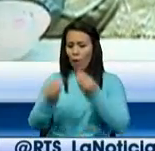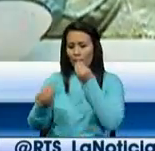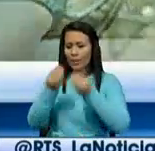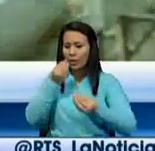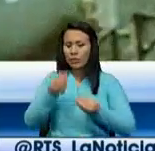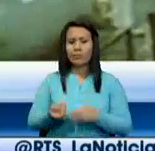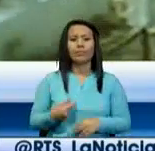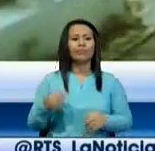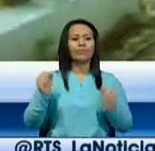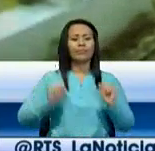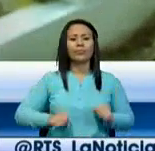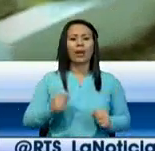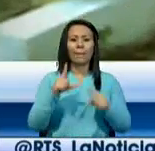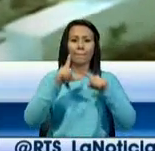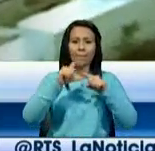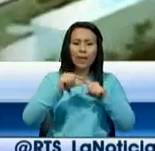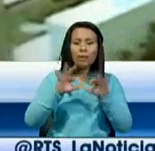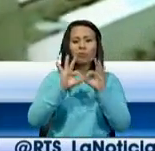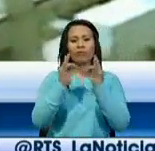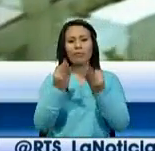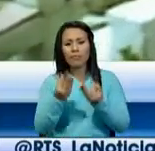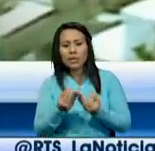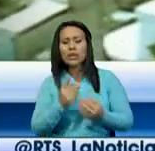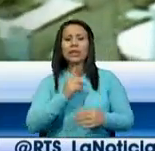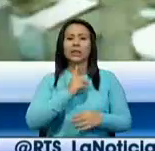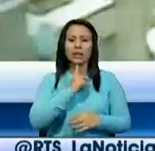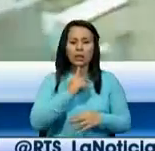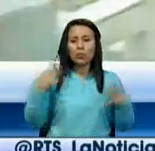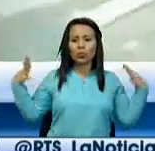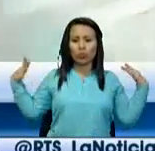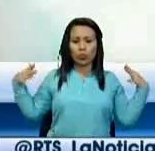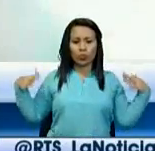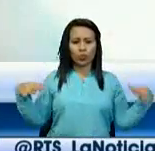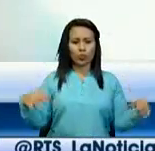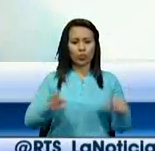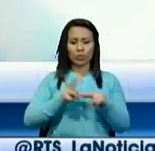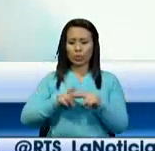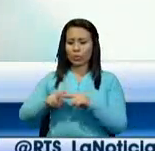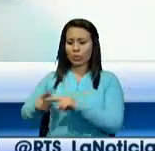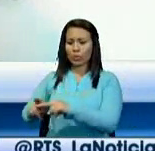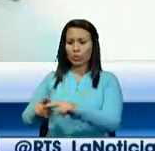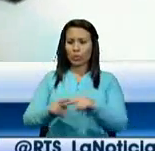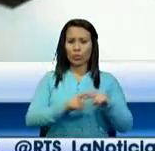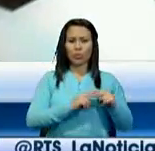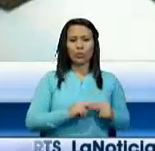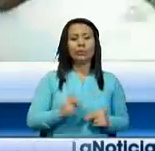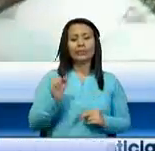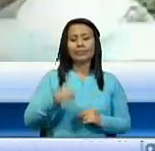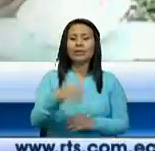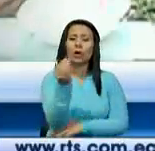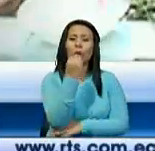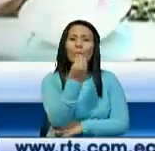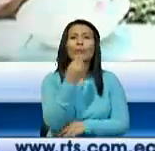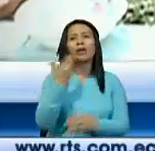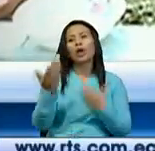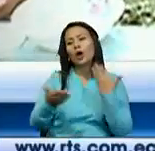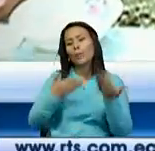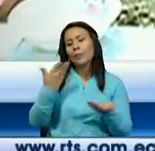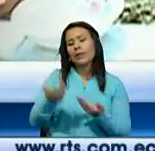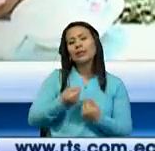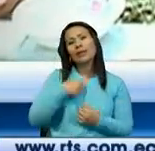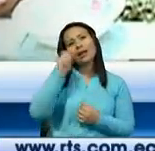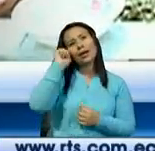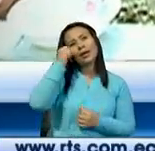tíos, tías, primos, sobrinos, los que han fallecido, tenemos que venir a visitarnos. Tenemos esa tradición de